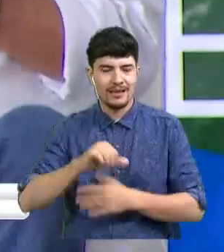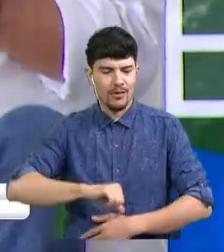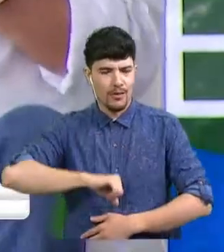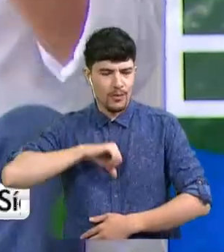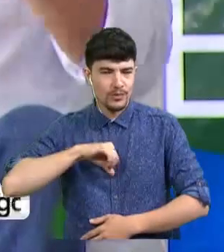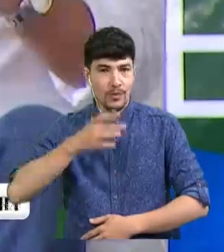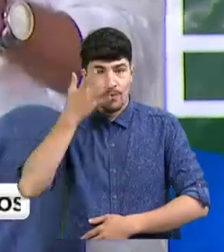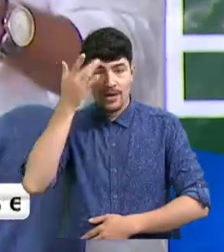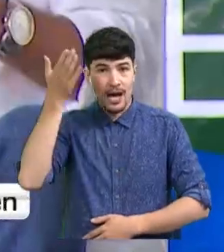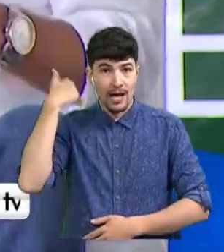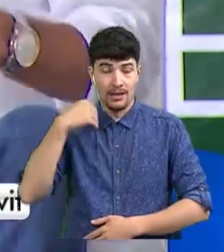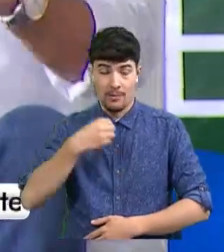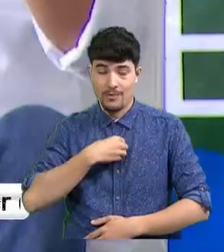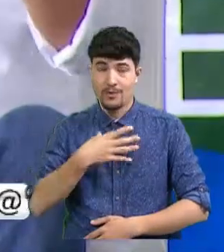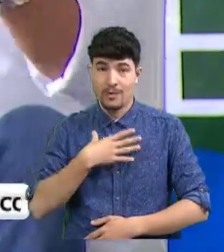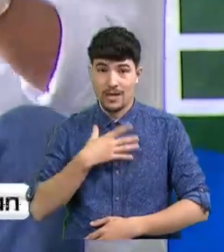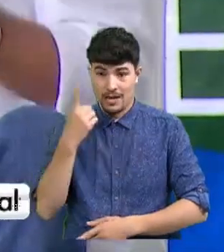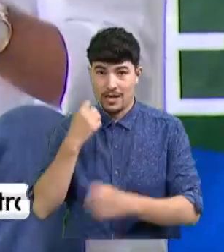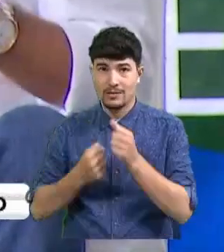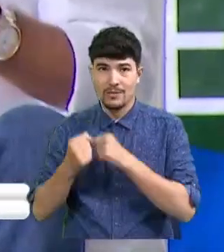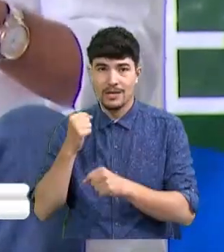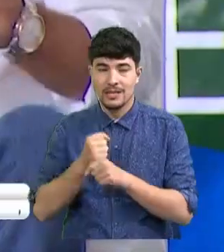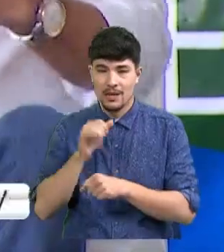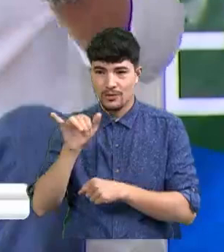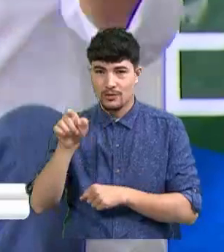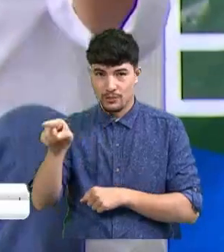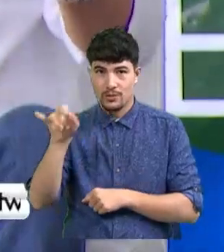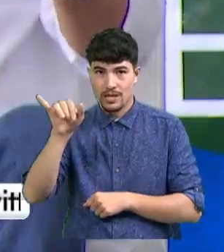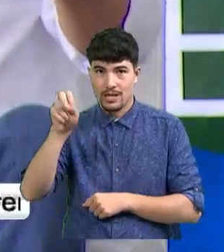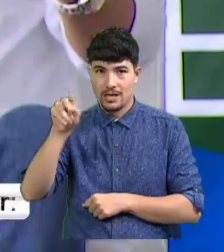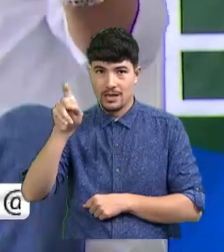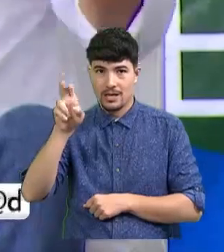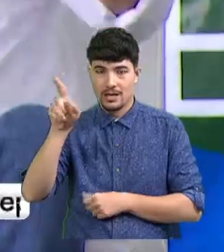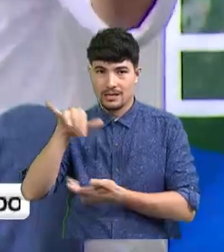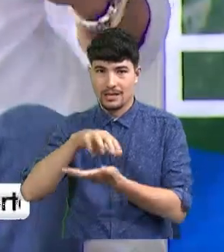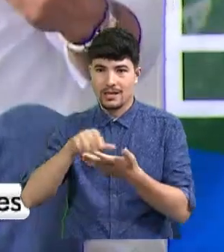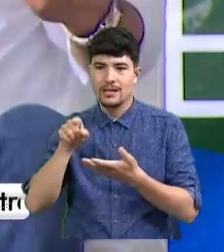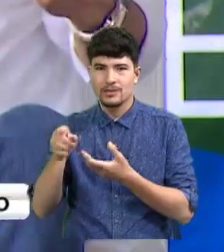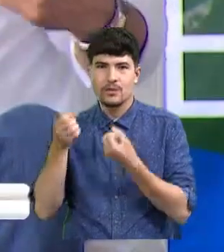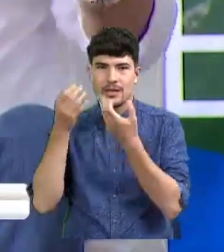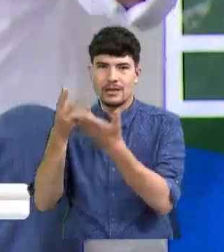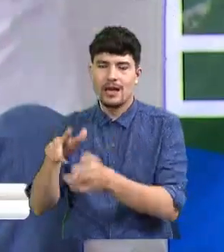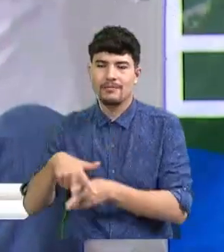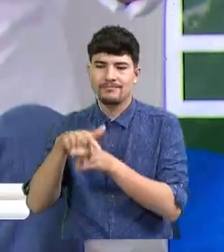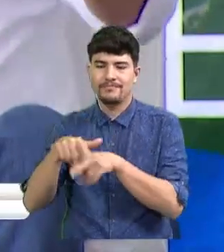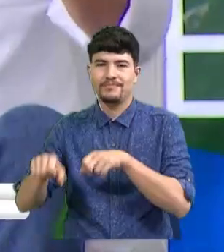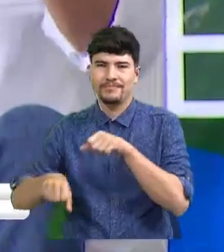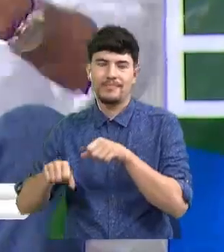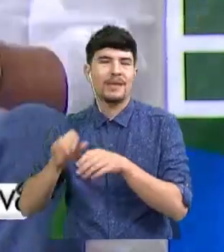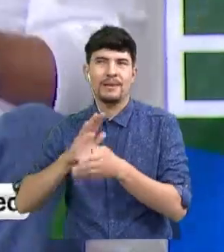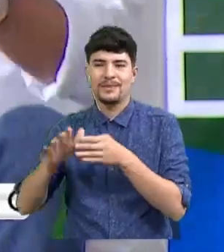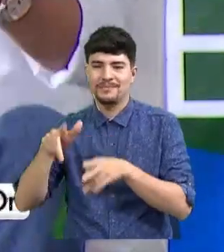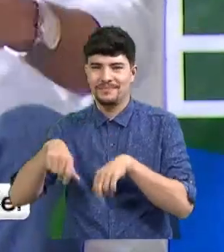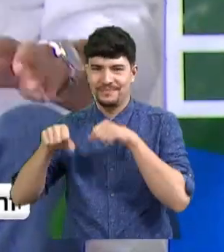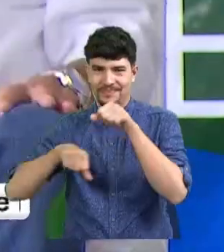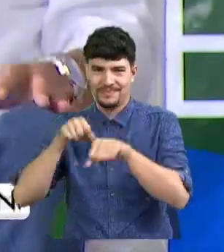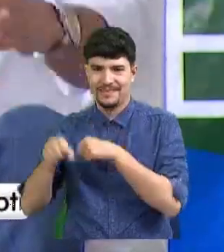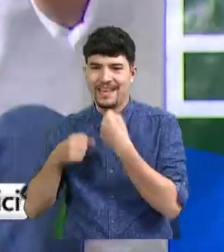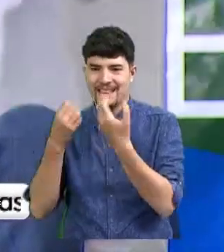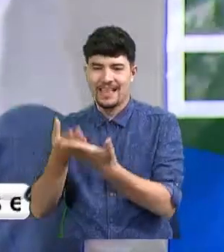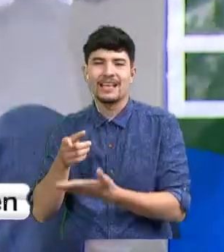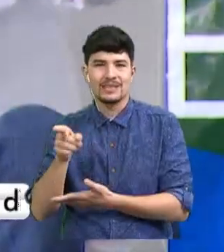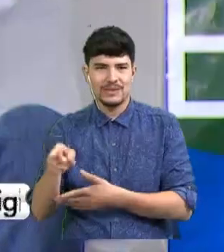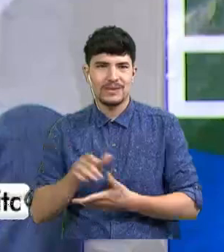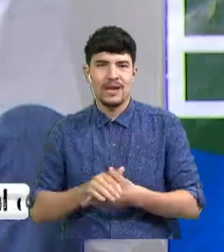tuve la oportunidad el año pasado a través del Inder Santander de entregarle, como ella decía, su caballito de acero y le entregamos en el despacho la